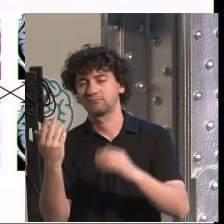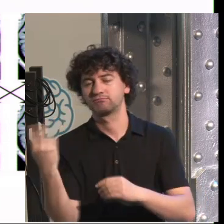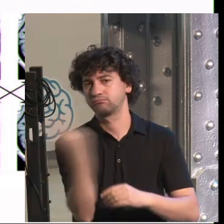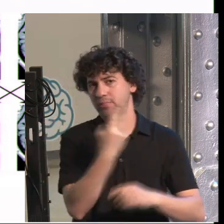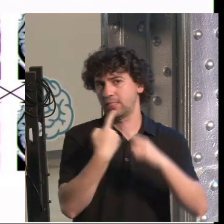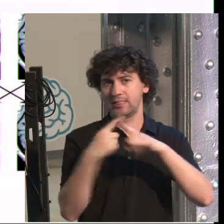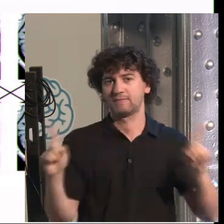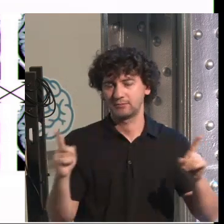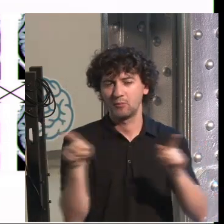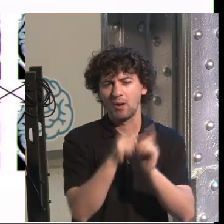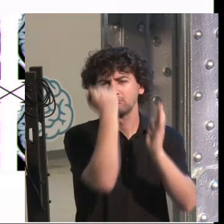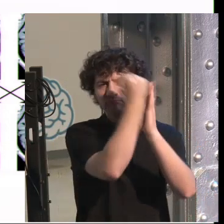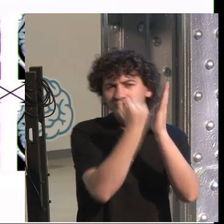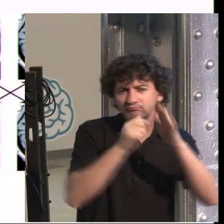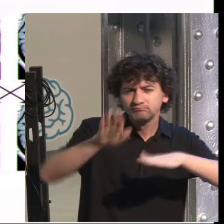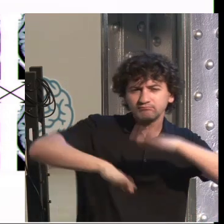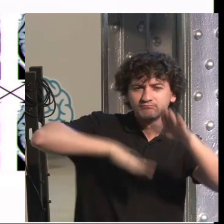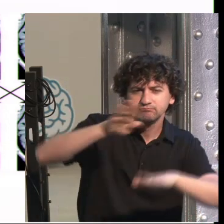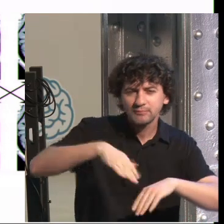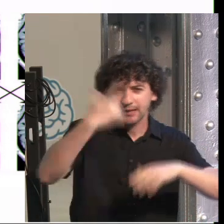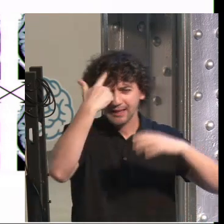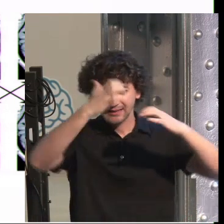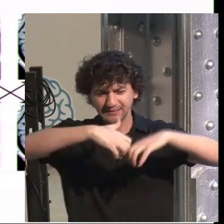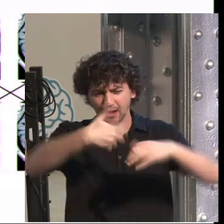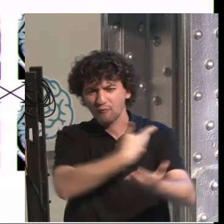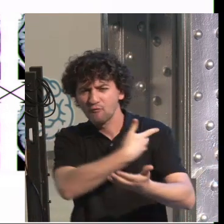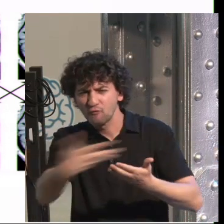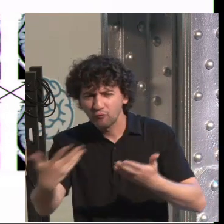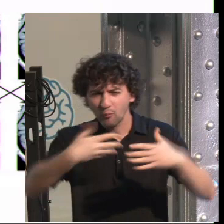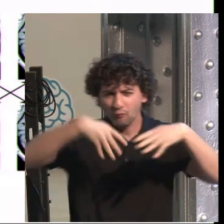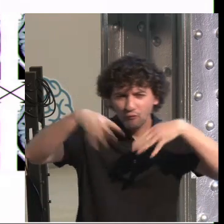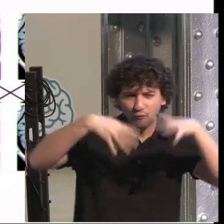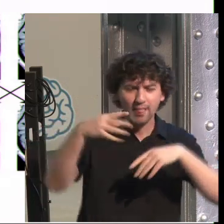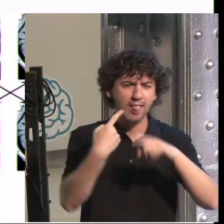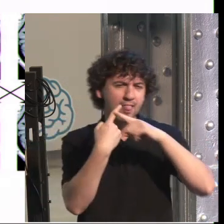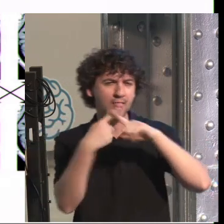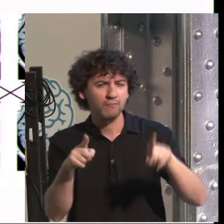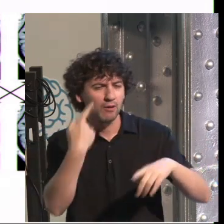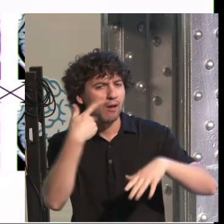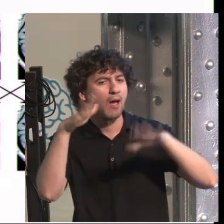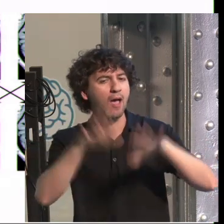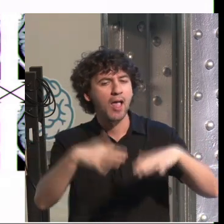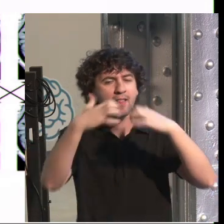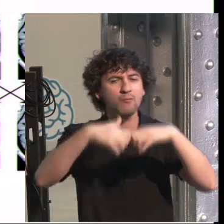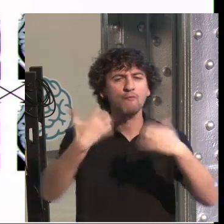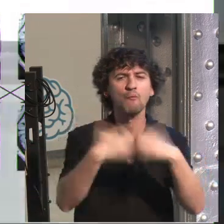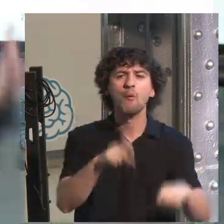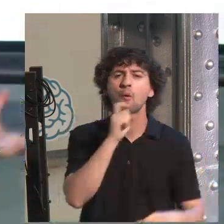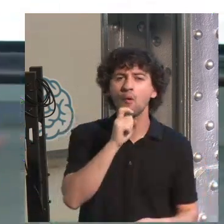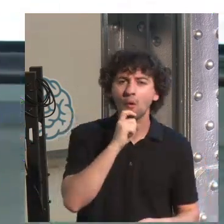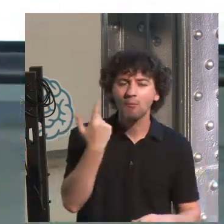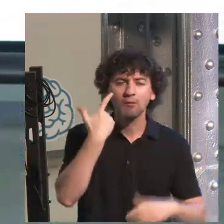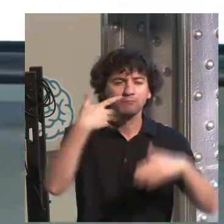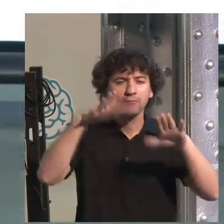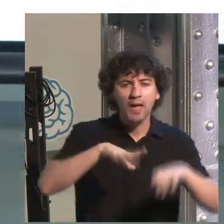los patrones de estimulación y de flujo sanguíneo son diferentes y eso nos permite entender cómo funciona el cerebro y cómo somos capaces de